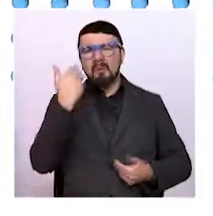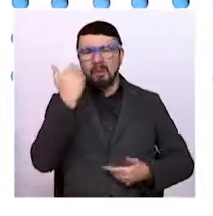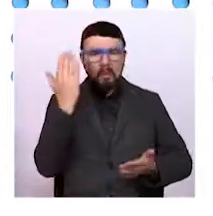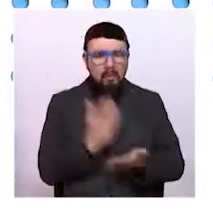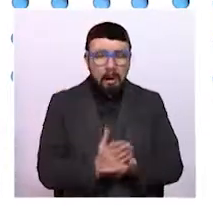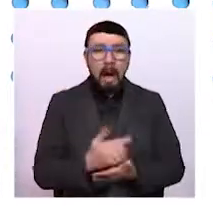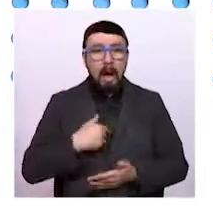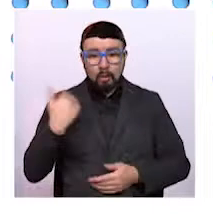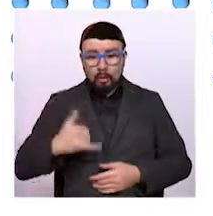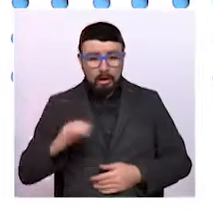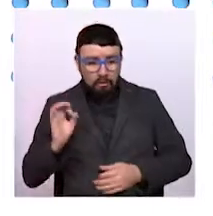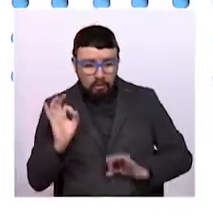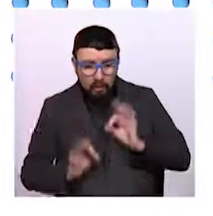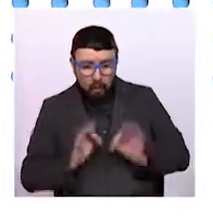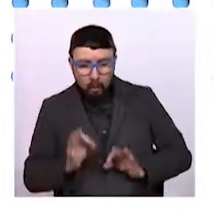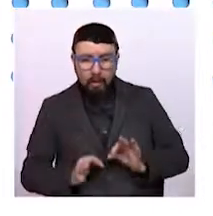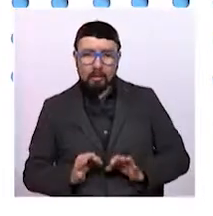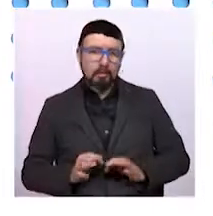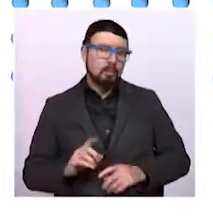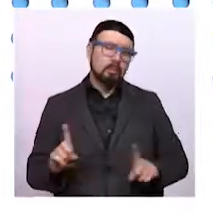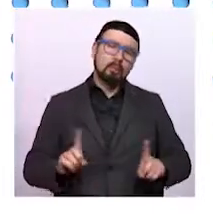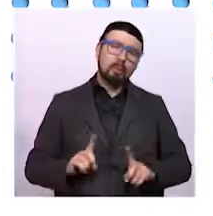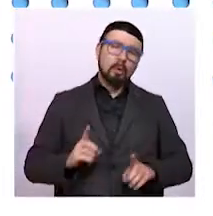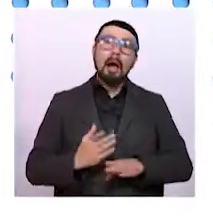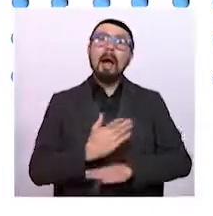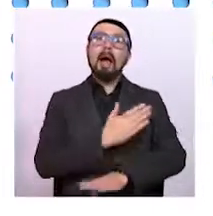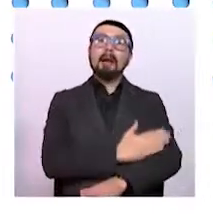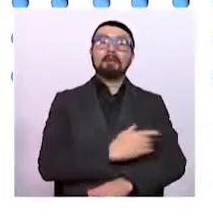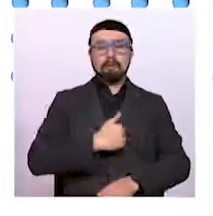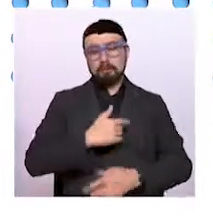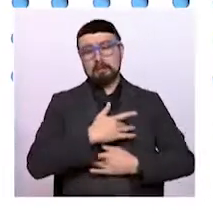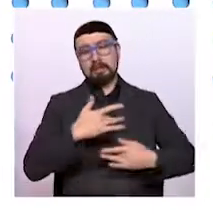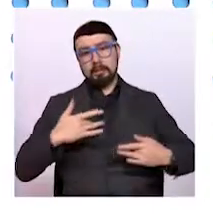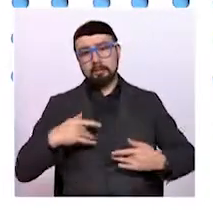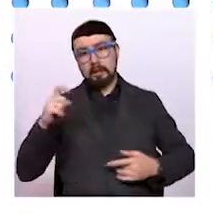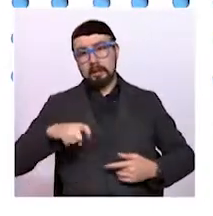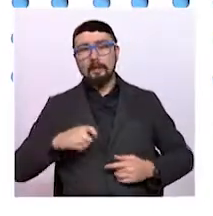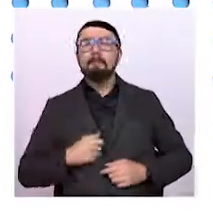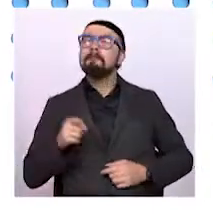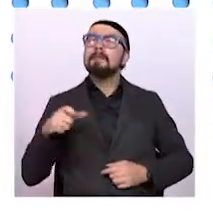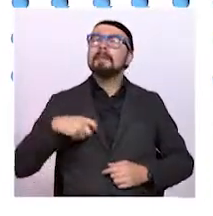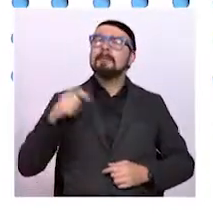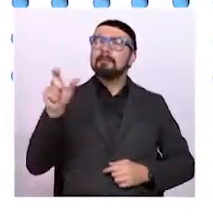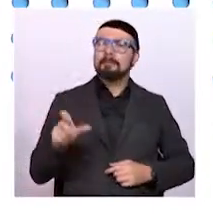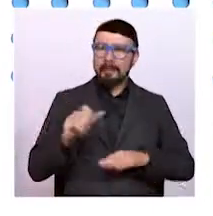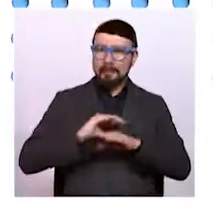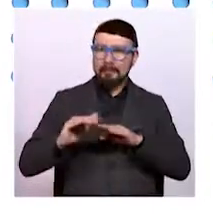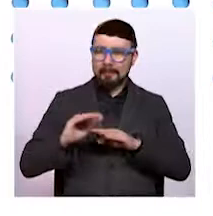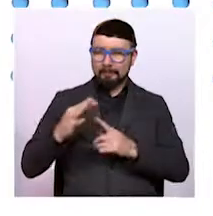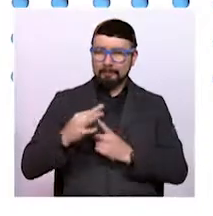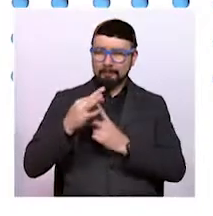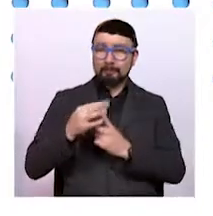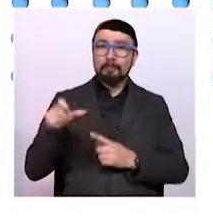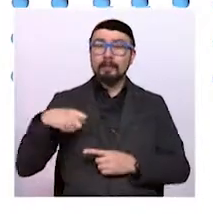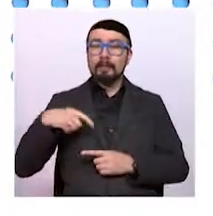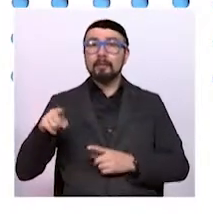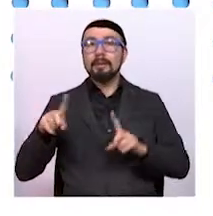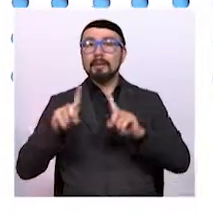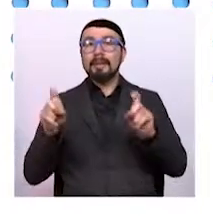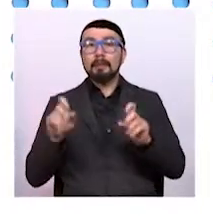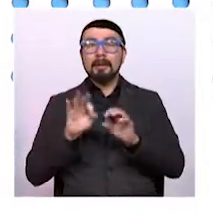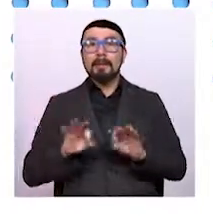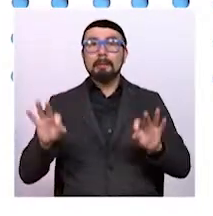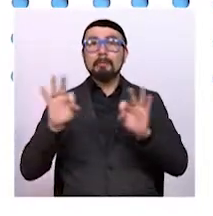enfermedades lleguen a nuestras vidas hoy tenemos una invitada muy especial vamos a hablar de un tema muy interesante y